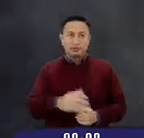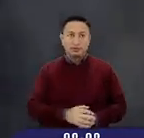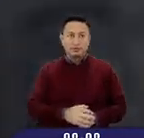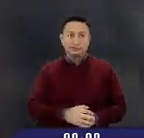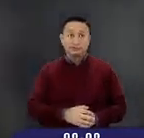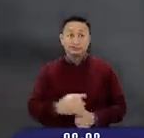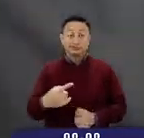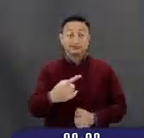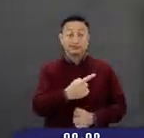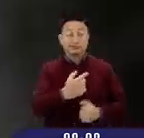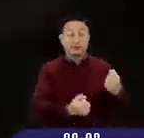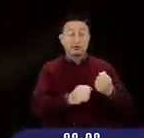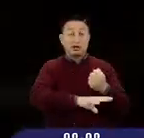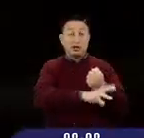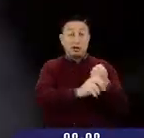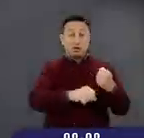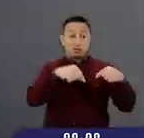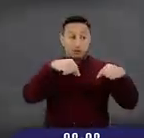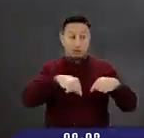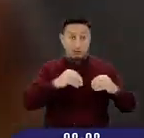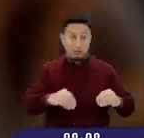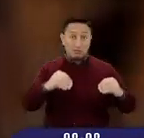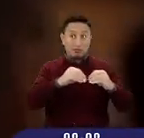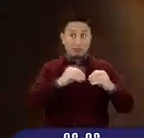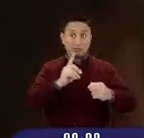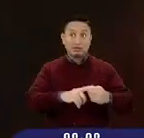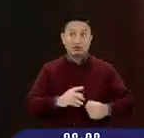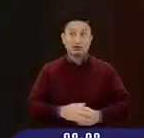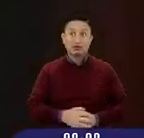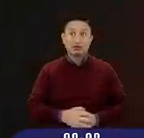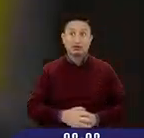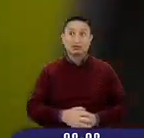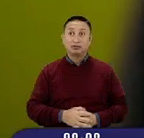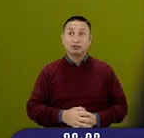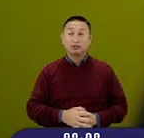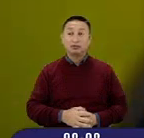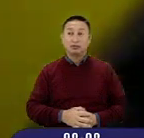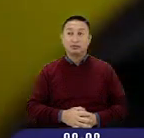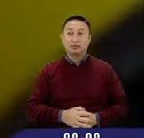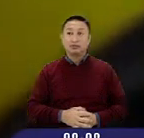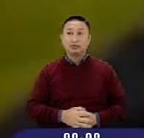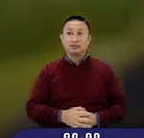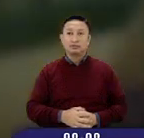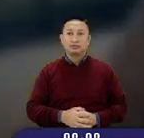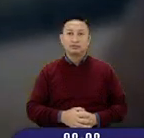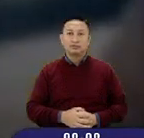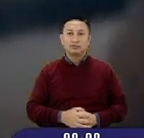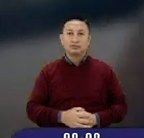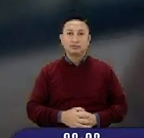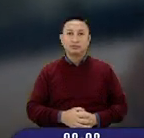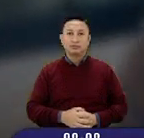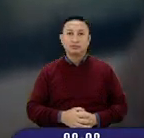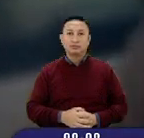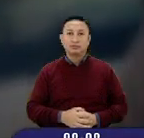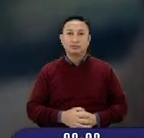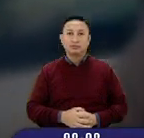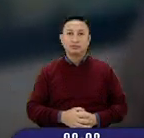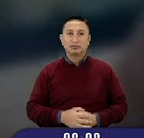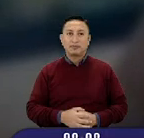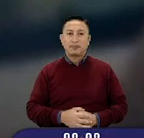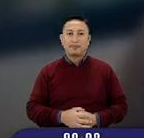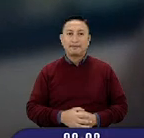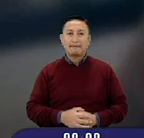uno de los delitos que se ha incrementado en Quito en comparación con el mismo periodo del año anterior. Todavía bravo, ¿sí lo